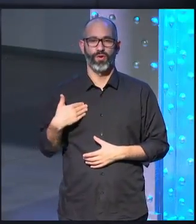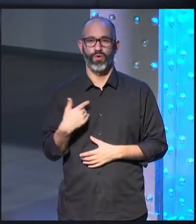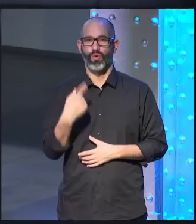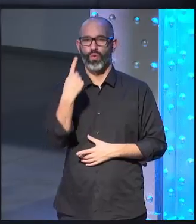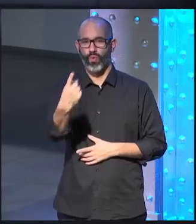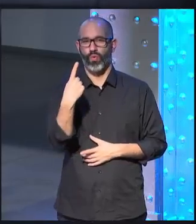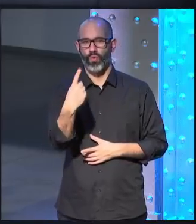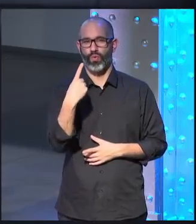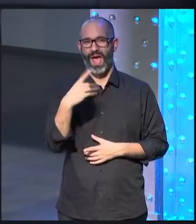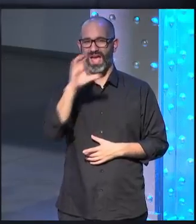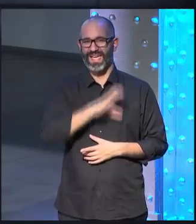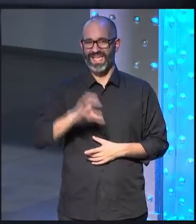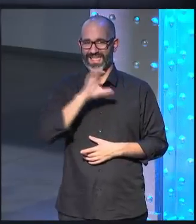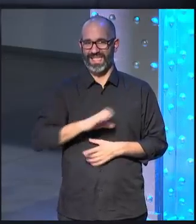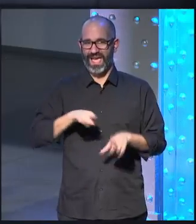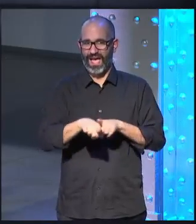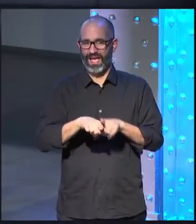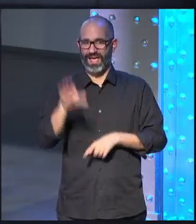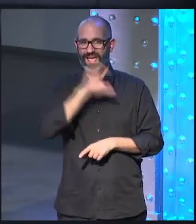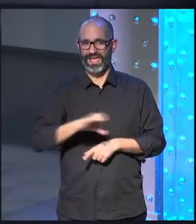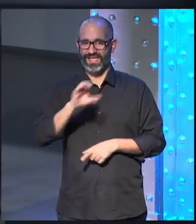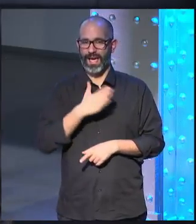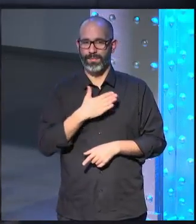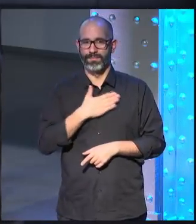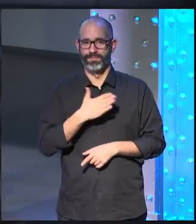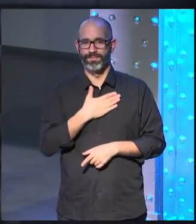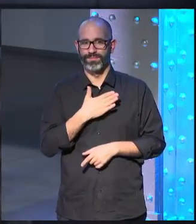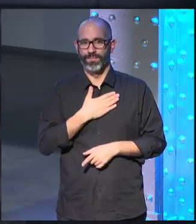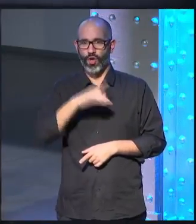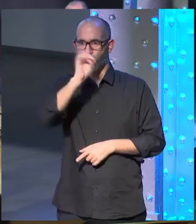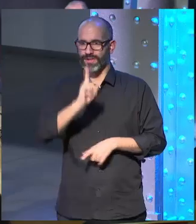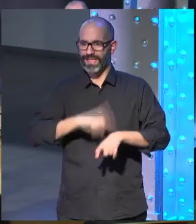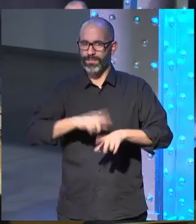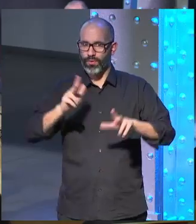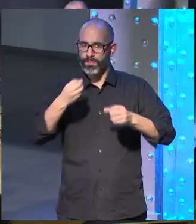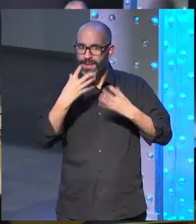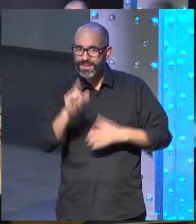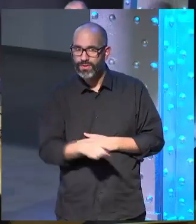Una de mis grandes críticas, y he empezado así la presentación, no sé cómo voy de tiempo, son soles, no he mirado.